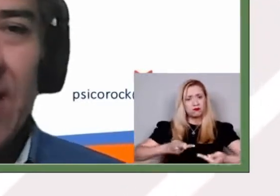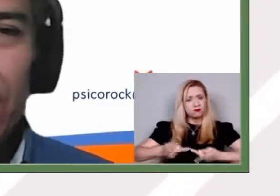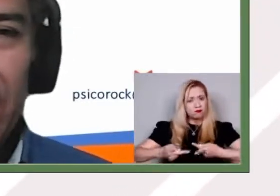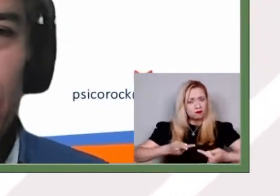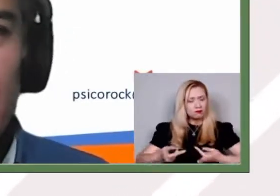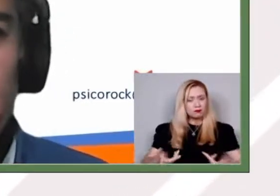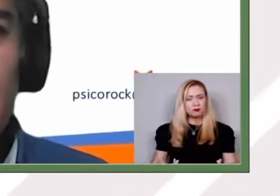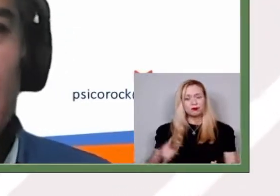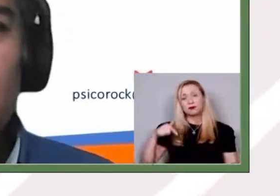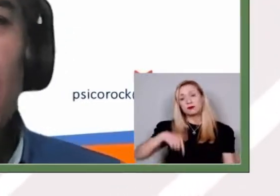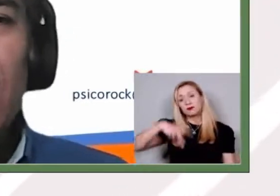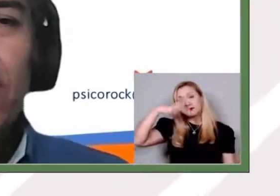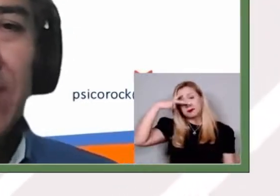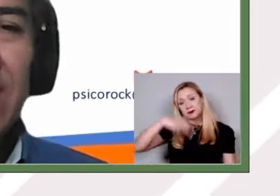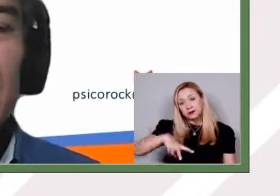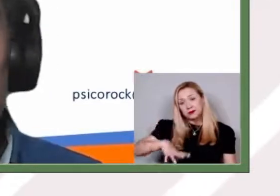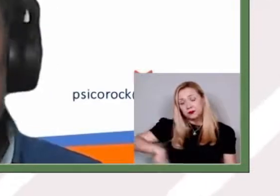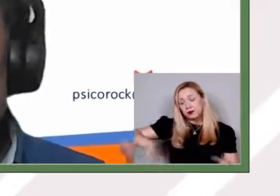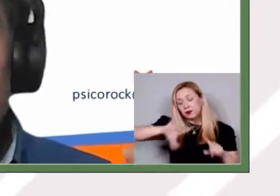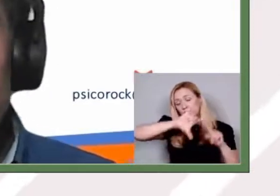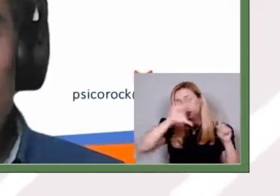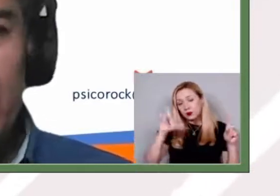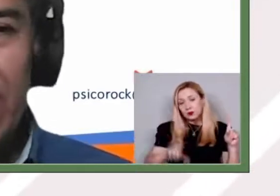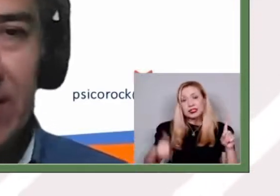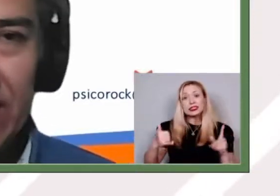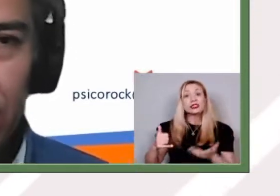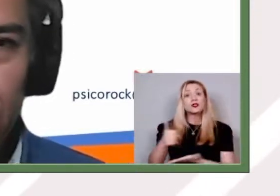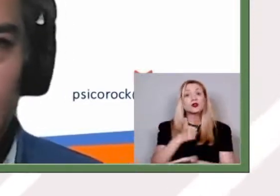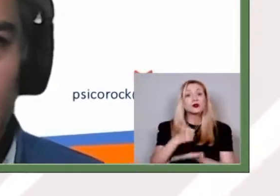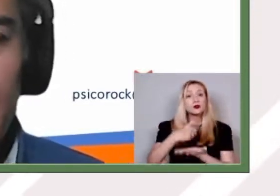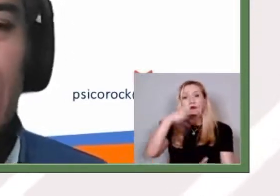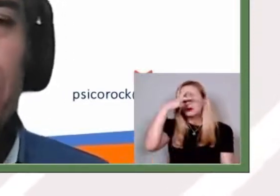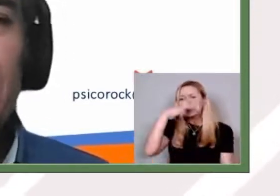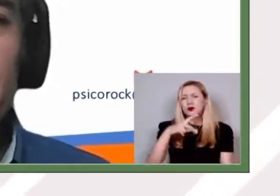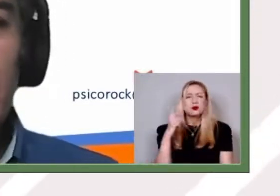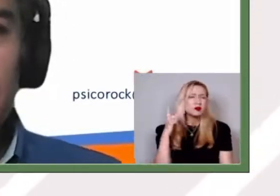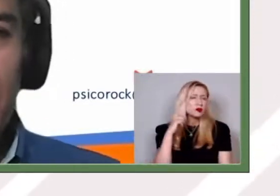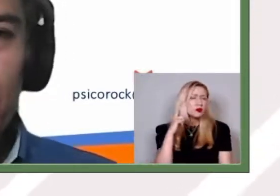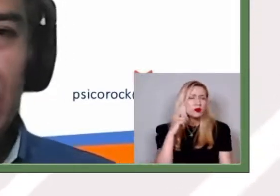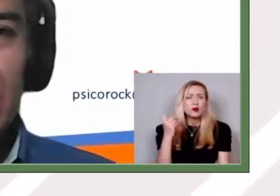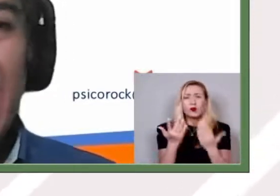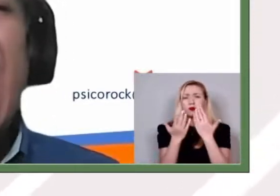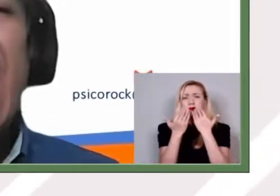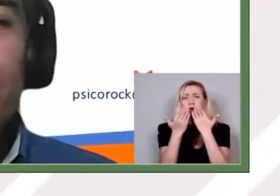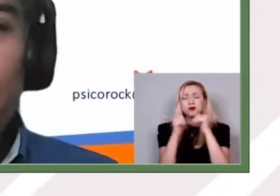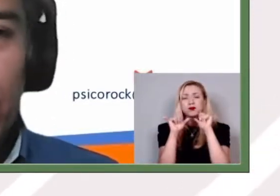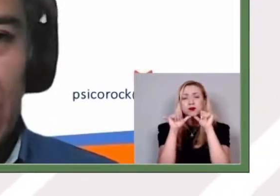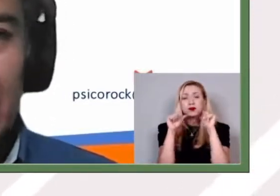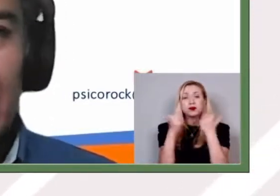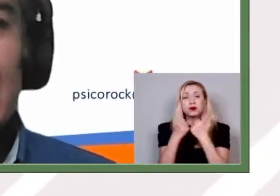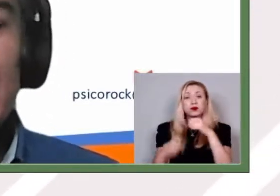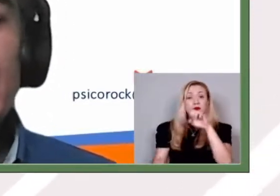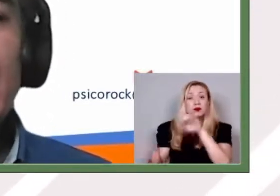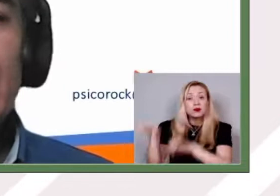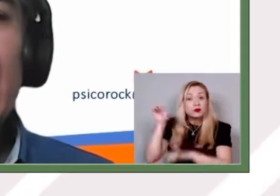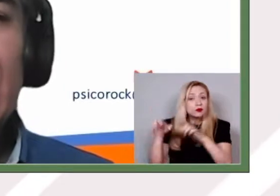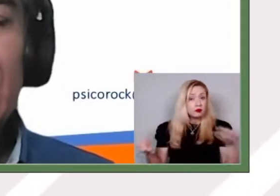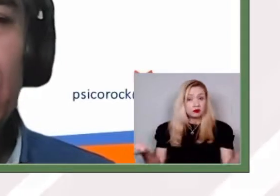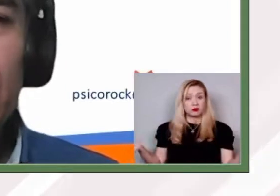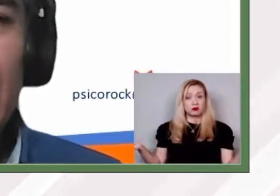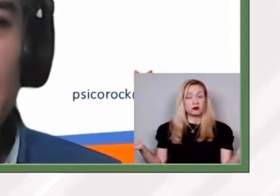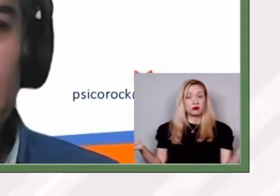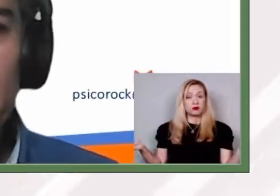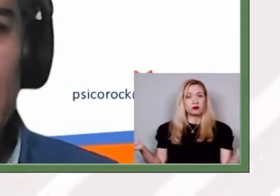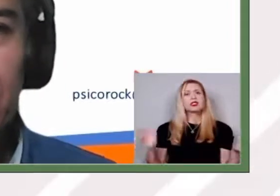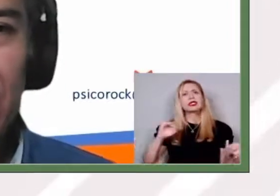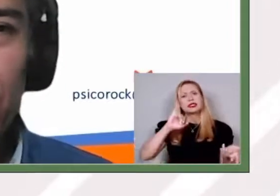en México, en la Ciudad de México, no existe una sola organización de personas mayores. Hay muchas, sí, que le dan